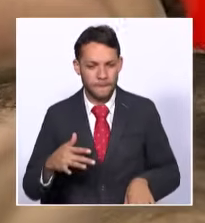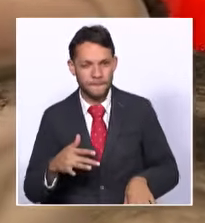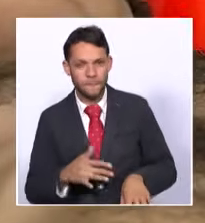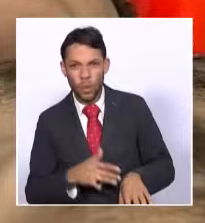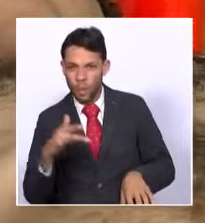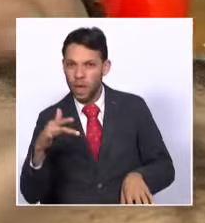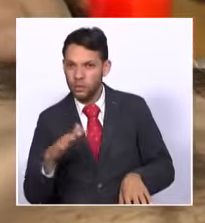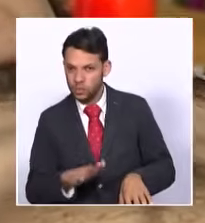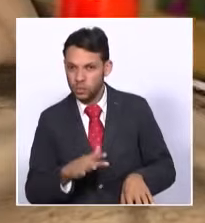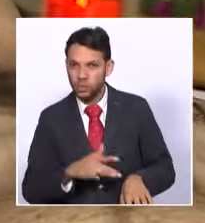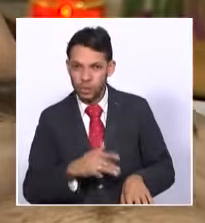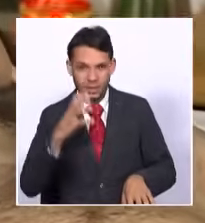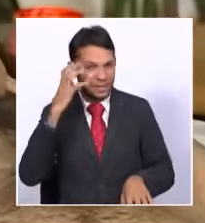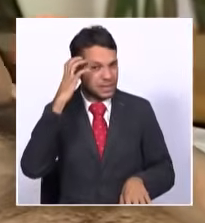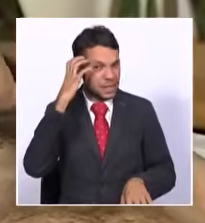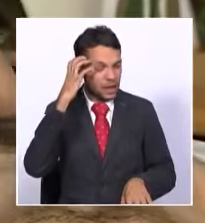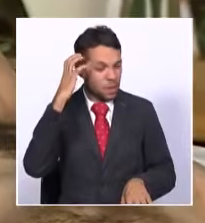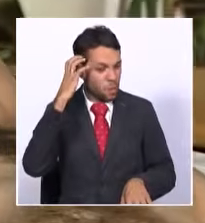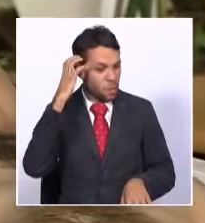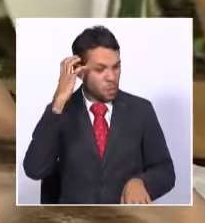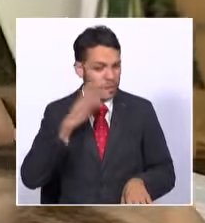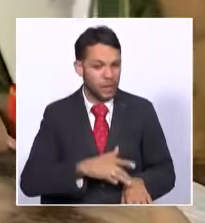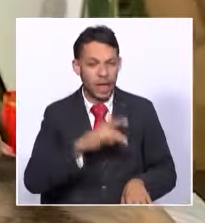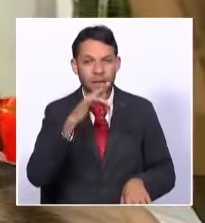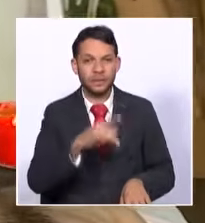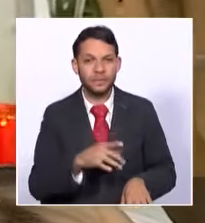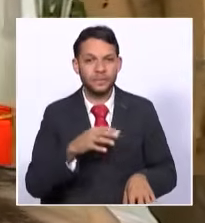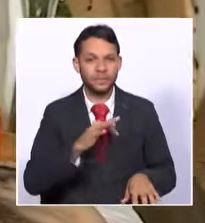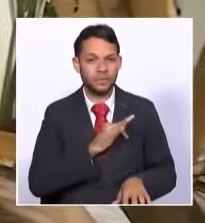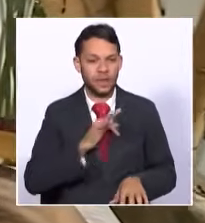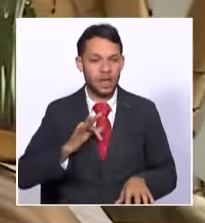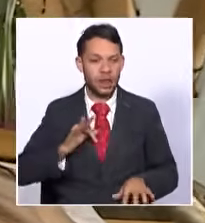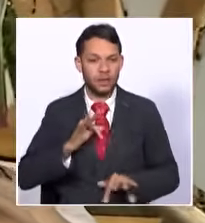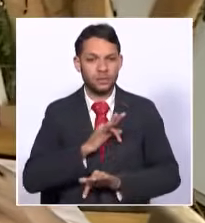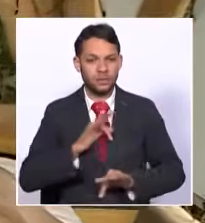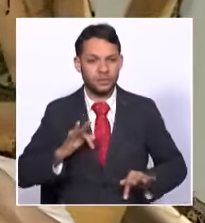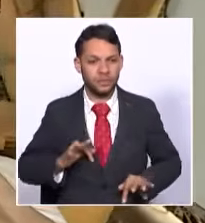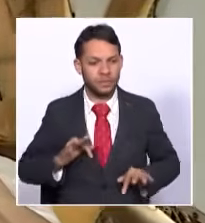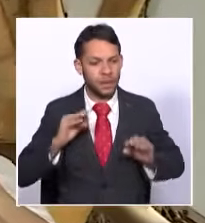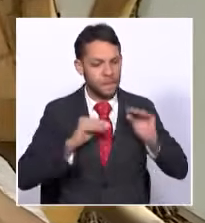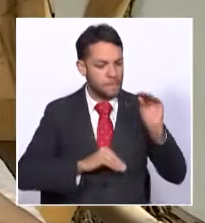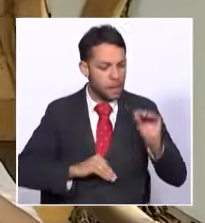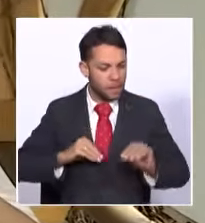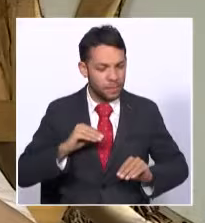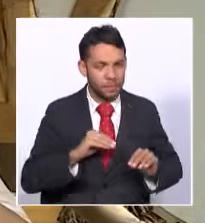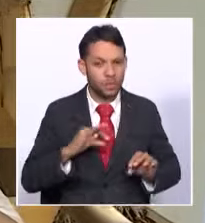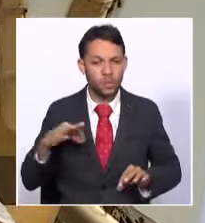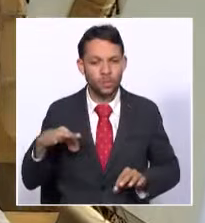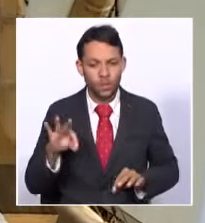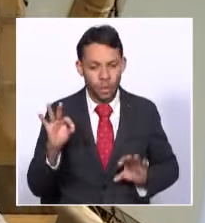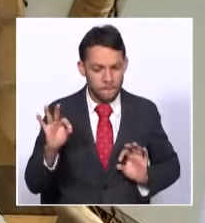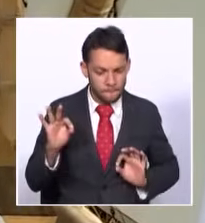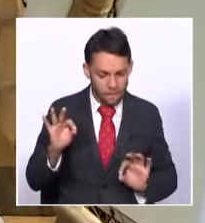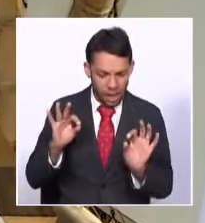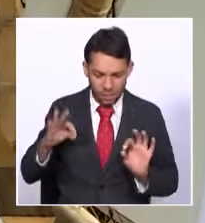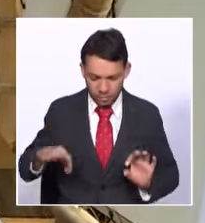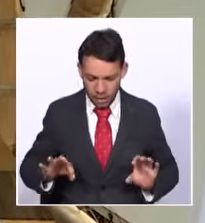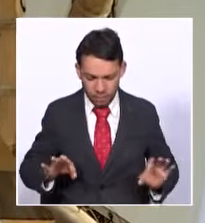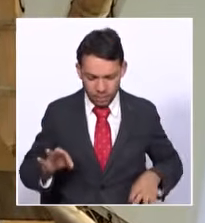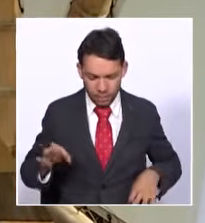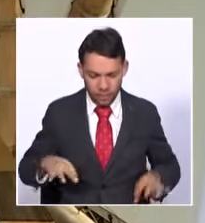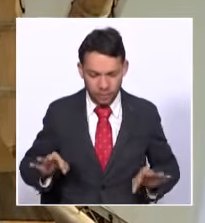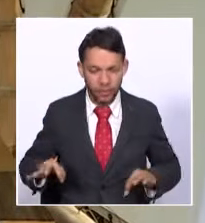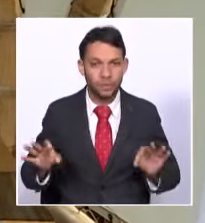neurológico acompañado de toda la terapia de rehabilitación, de acupuntura y